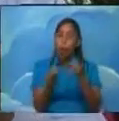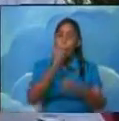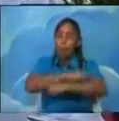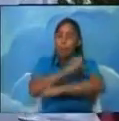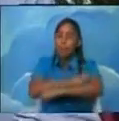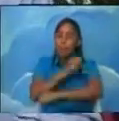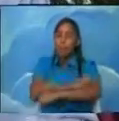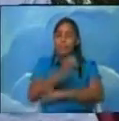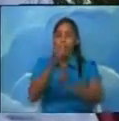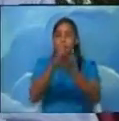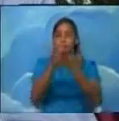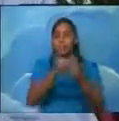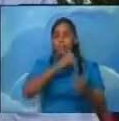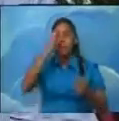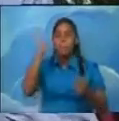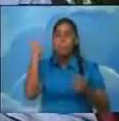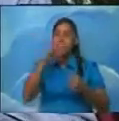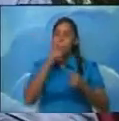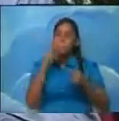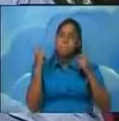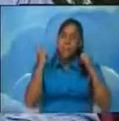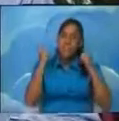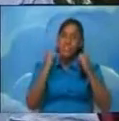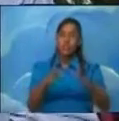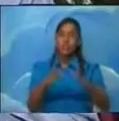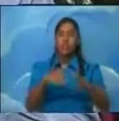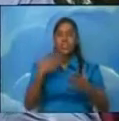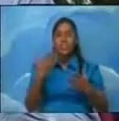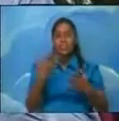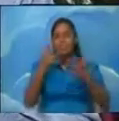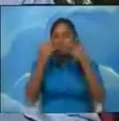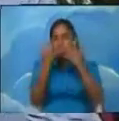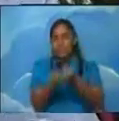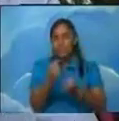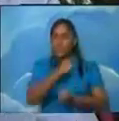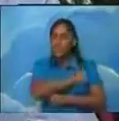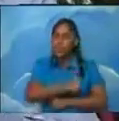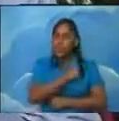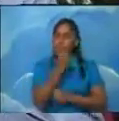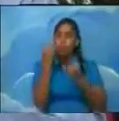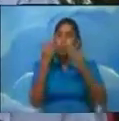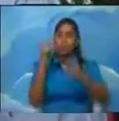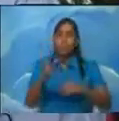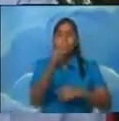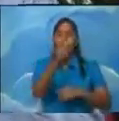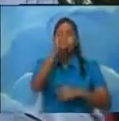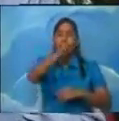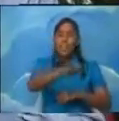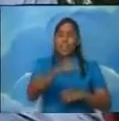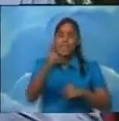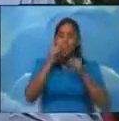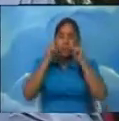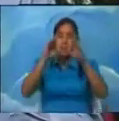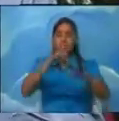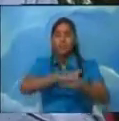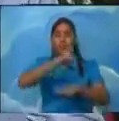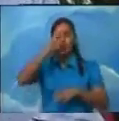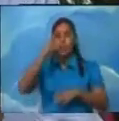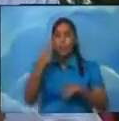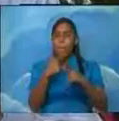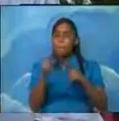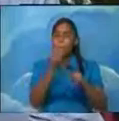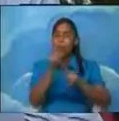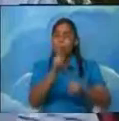venir las maldiciones. Qué triste y qué lamentable es cuando muchas personas están en la bendición de Dios, pero